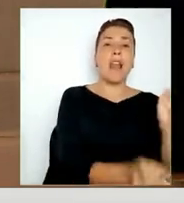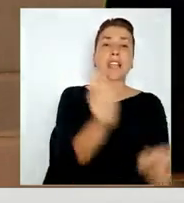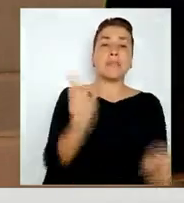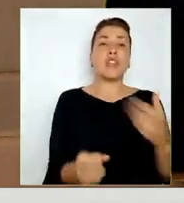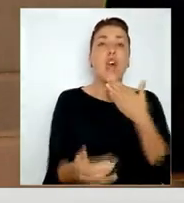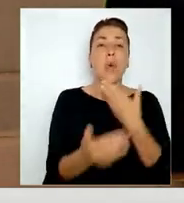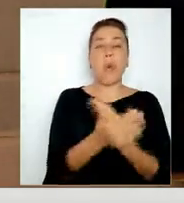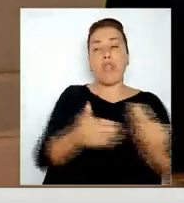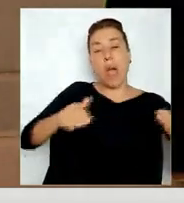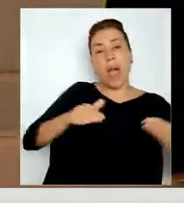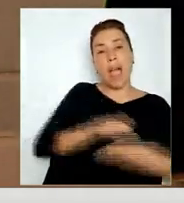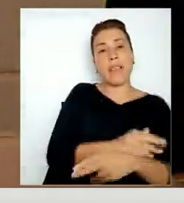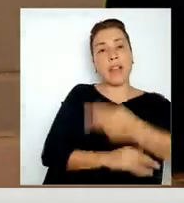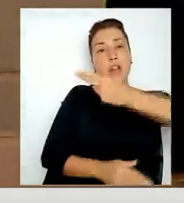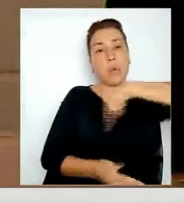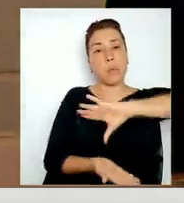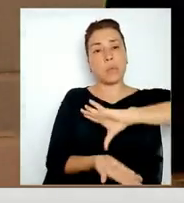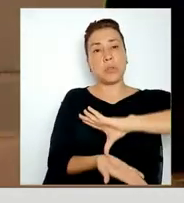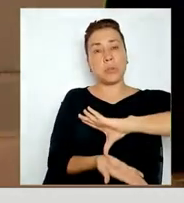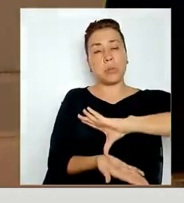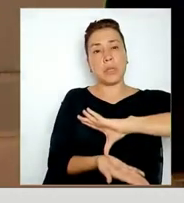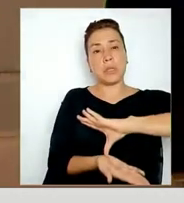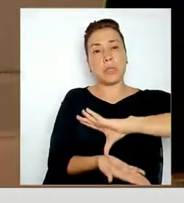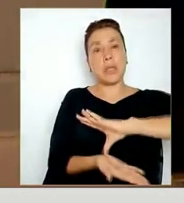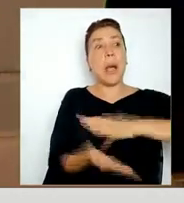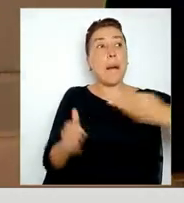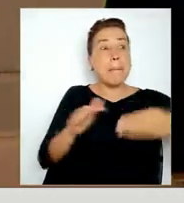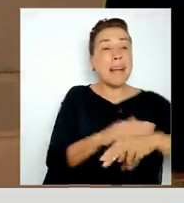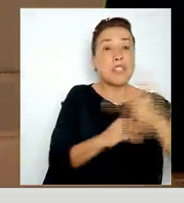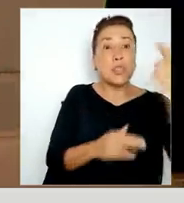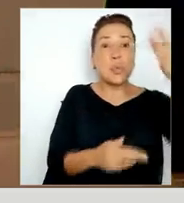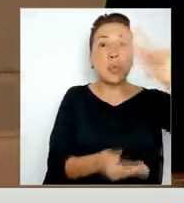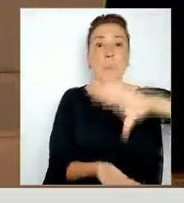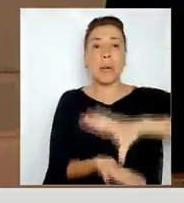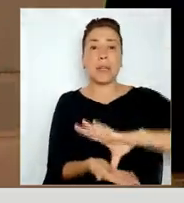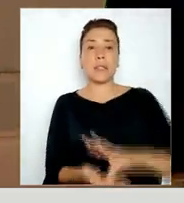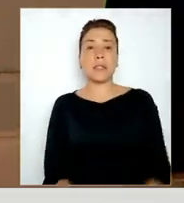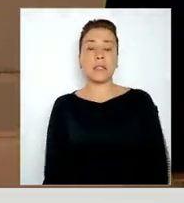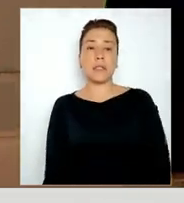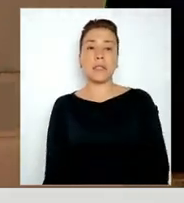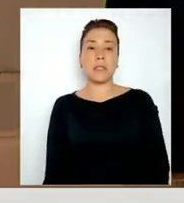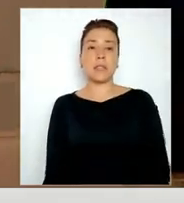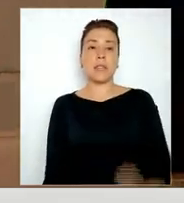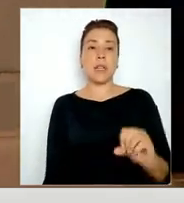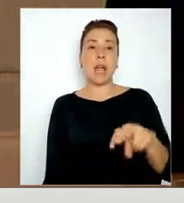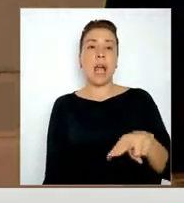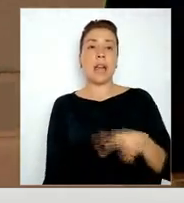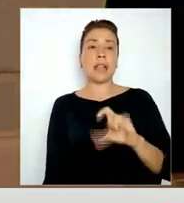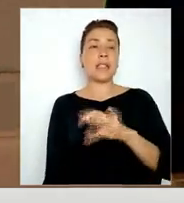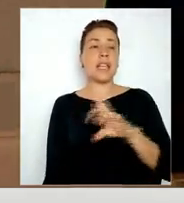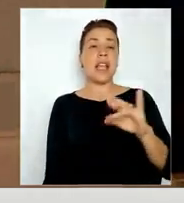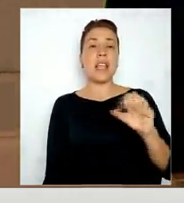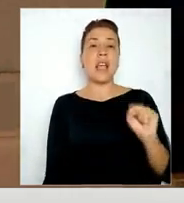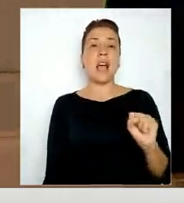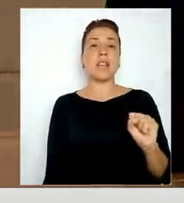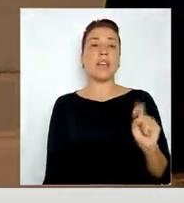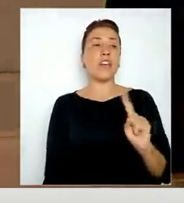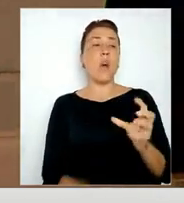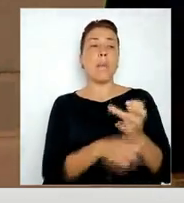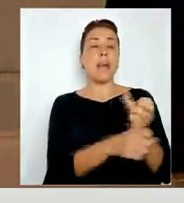nuestro país pasando por su país con nuestra cancillería no parece estar presionando mucho en esa materia